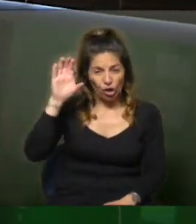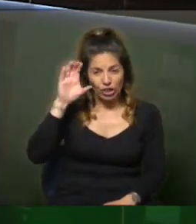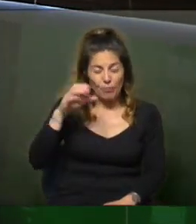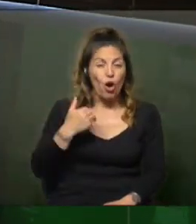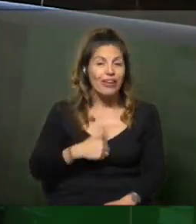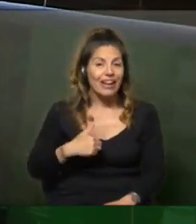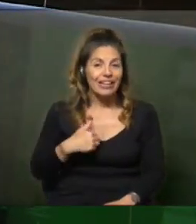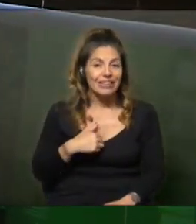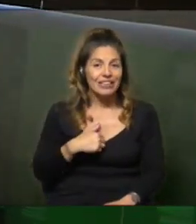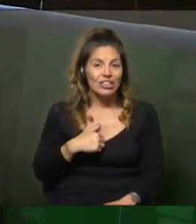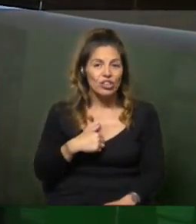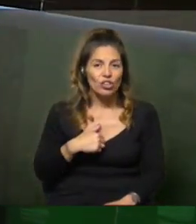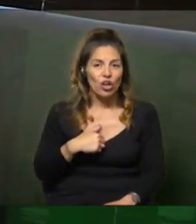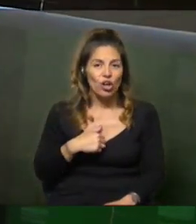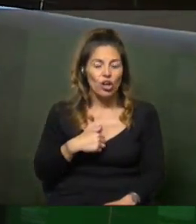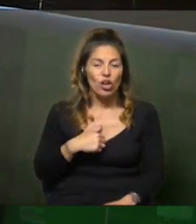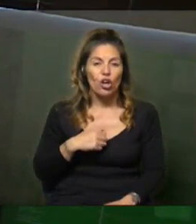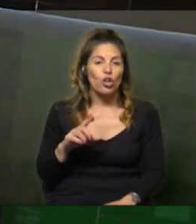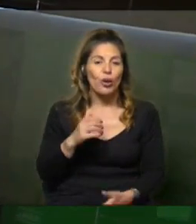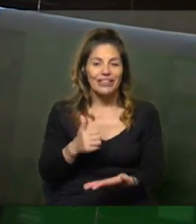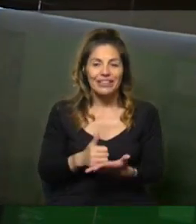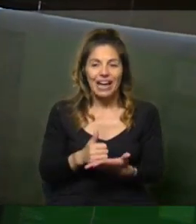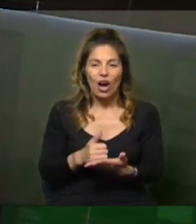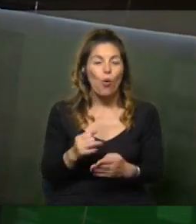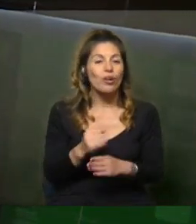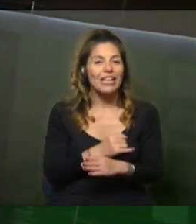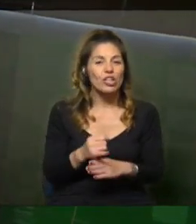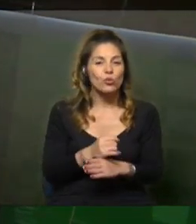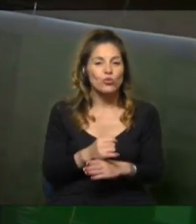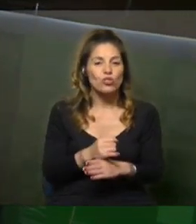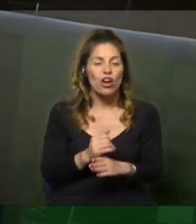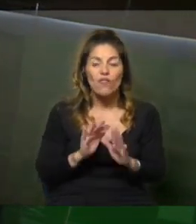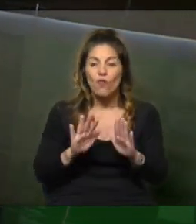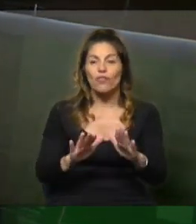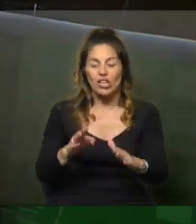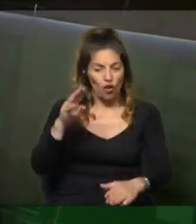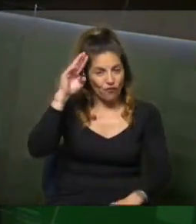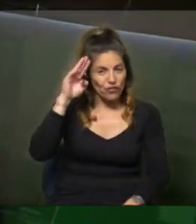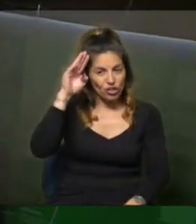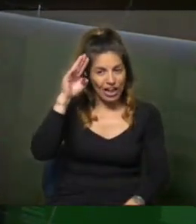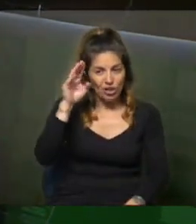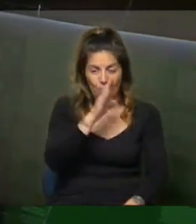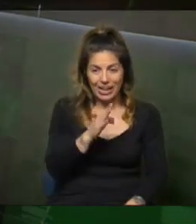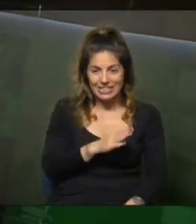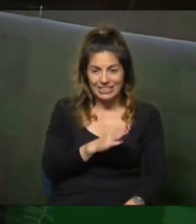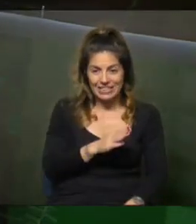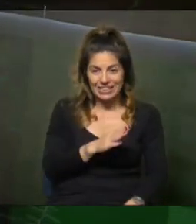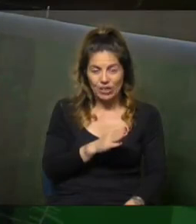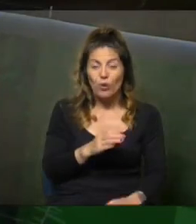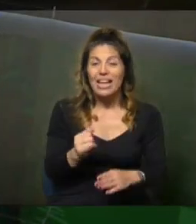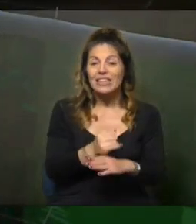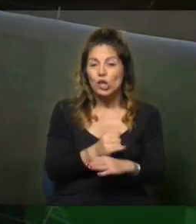Argentina no está itamarati como en Brasil que que fue es una institución por sí misma que fue un freno para bolsonaro porque es una institución con una